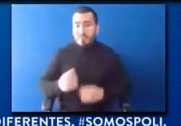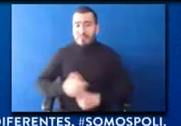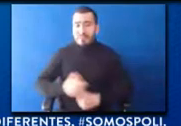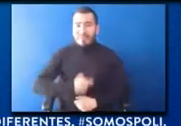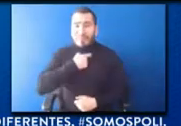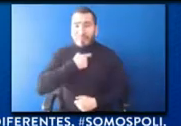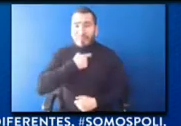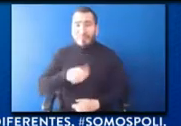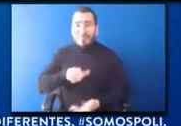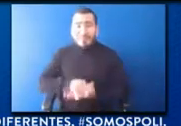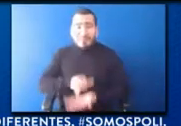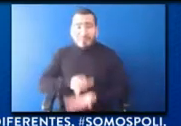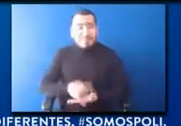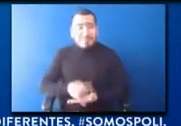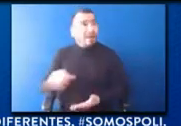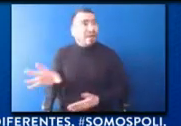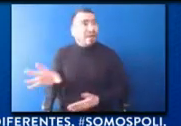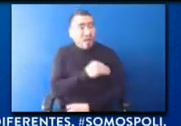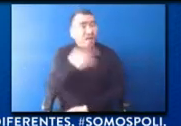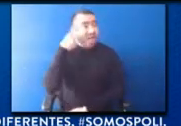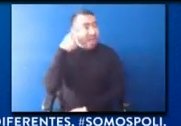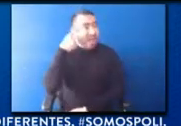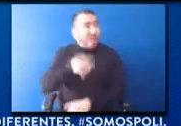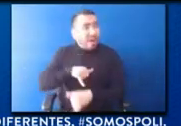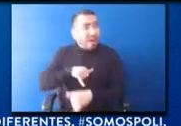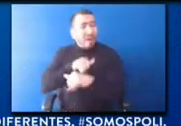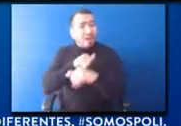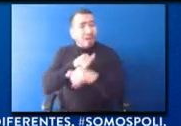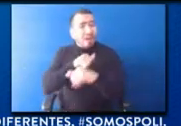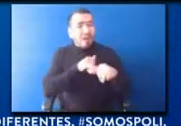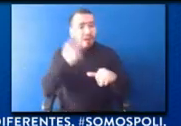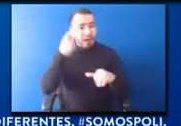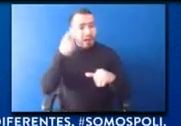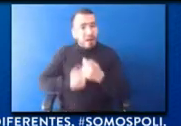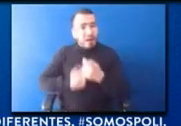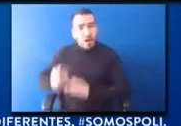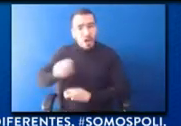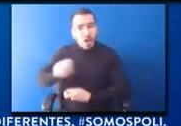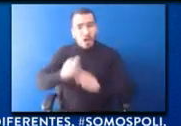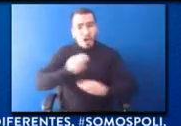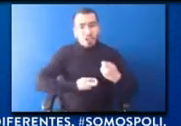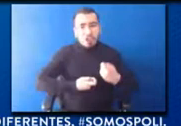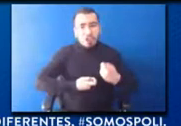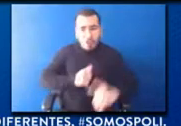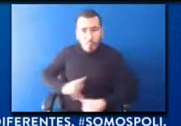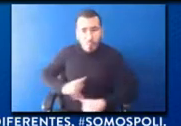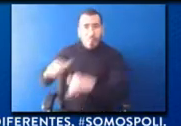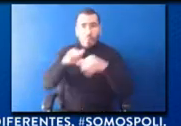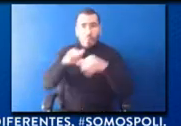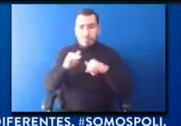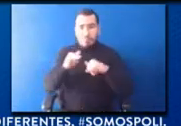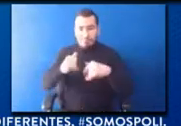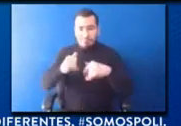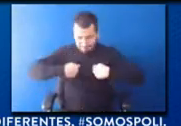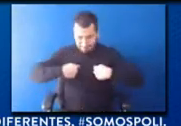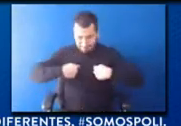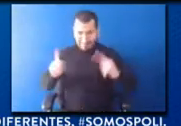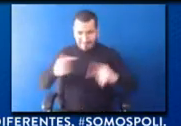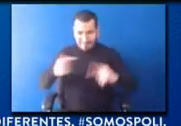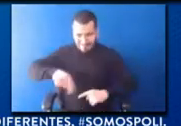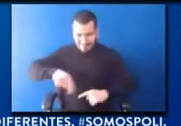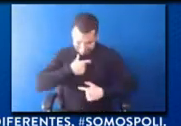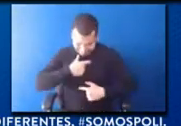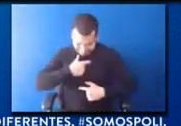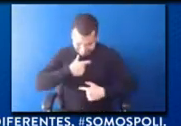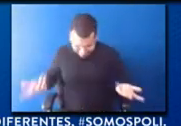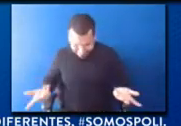todo el mundo piensa exactamente igual y todo el mundo cree que se desarrollan los negocios de la misma manera. Claramente ese no es mi caso, claramente ese no es